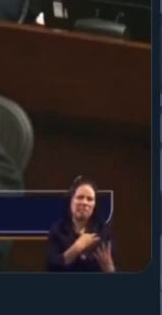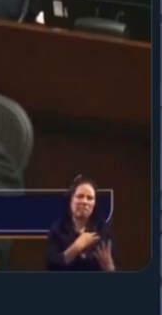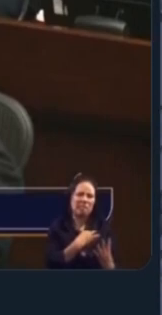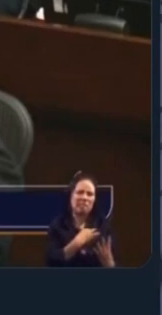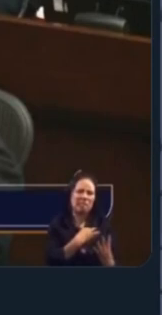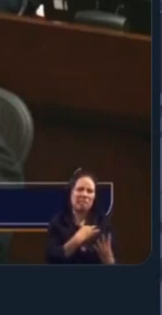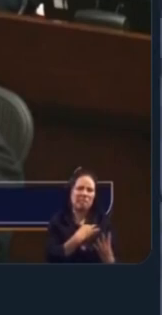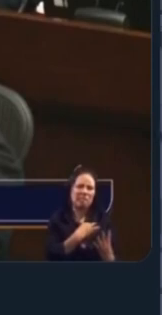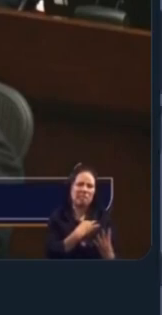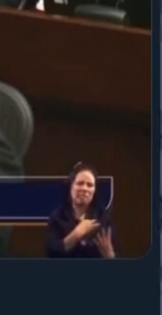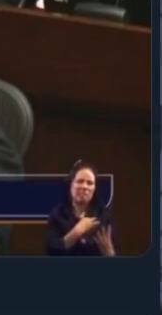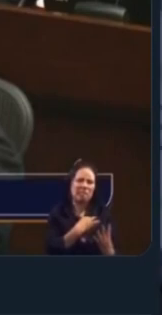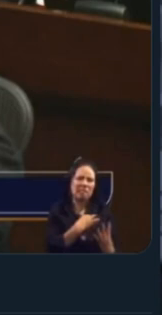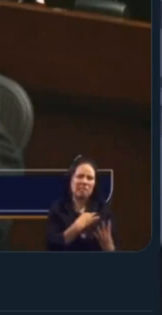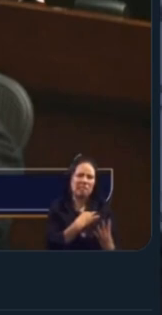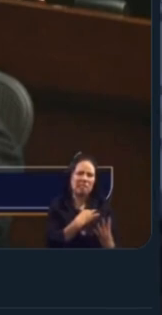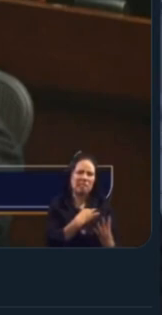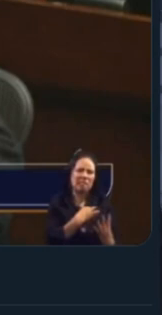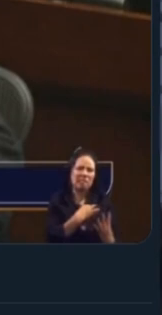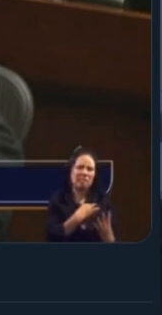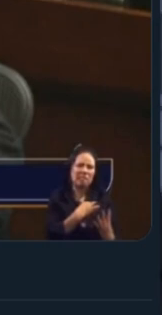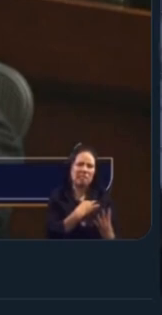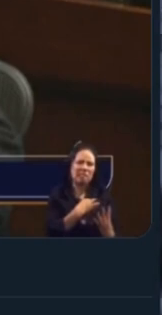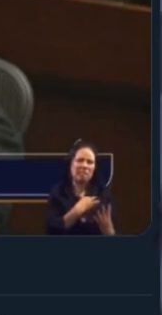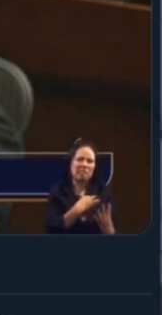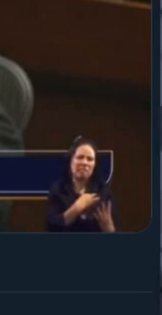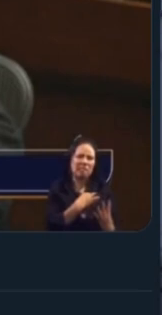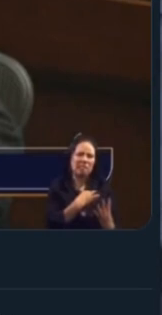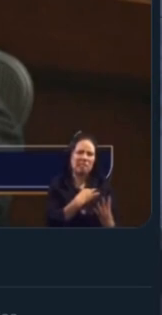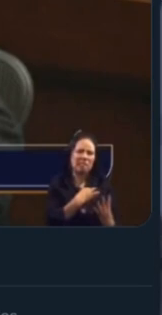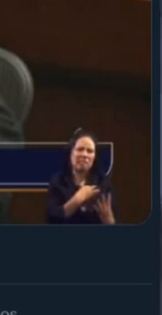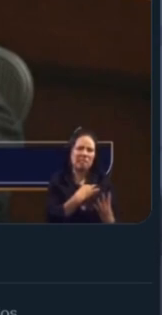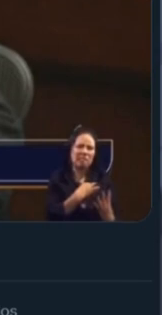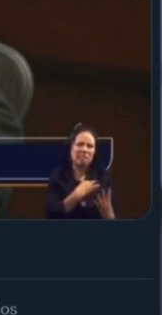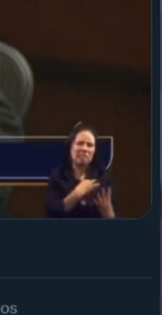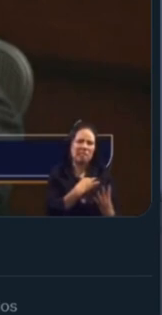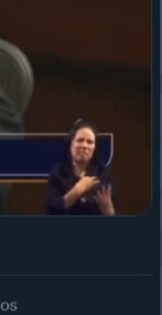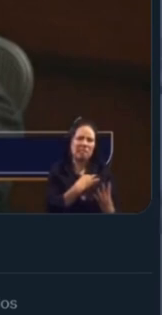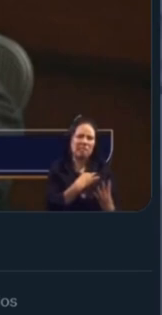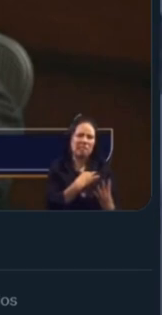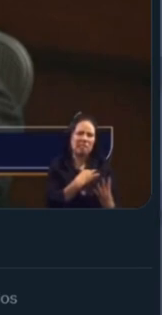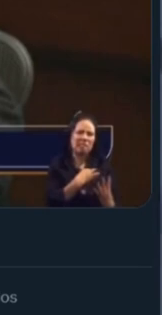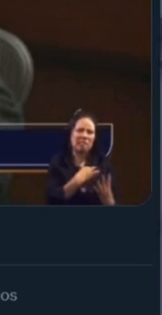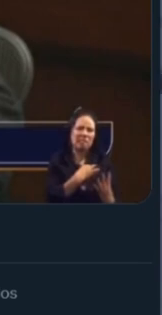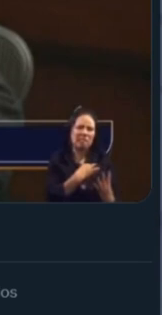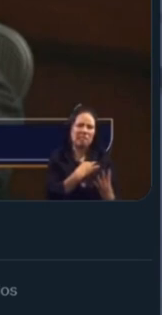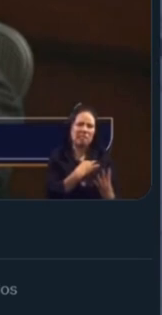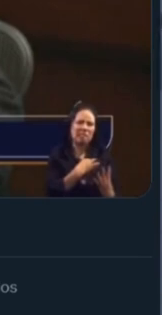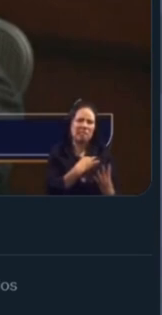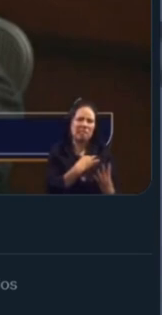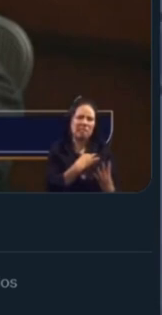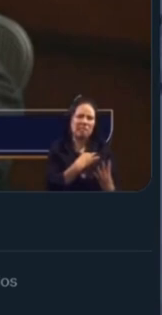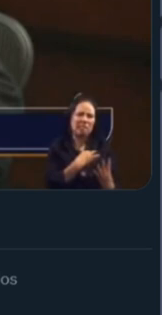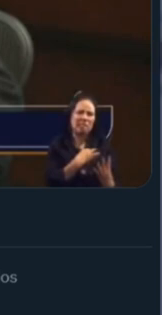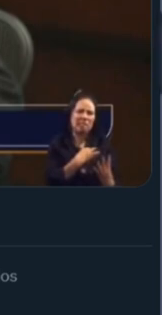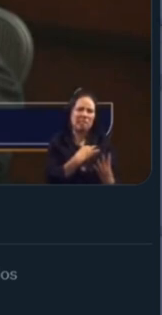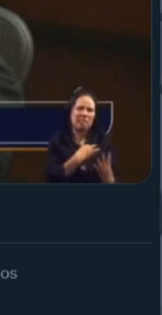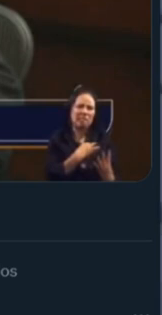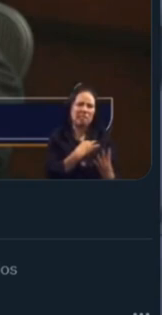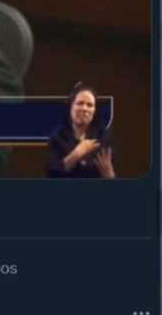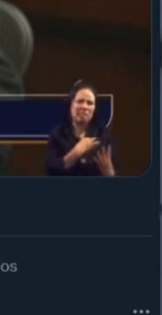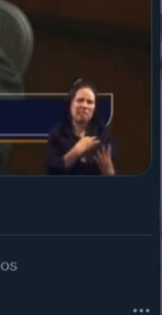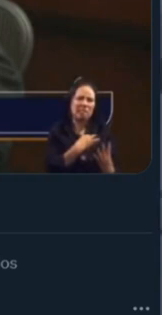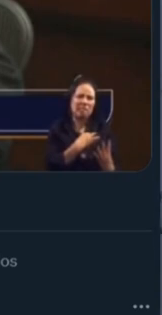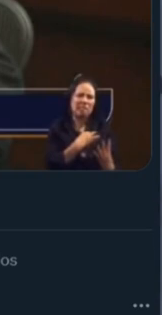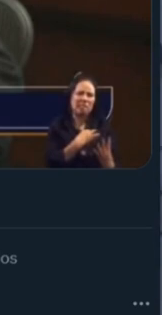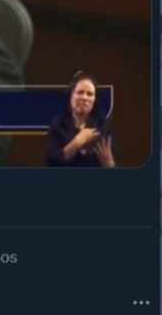cualquier orilla ideológica pero me pregunto yo porque en Carmen de Bolívar el presidente no cuestionó a los mayores despojadores de tierra que ha